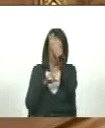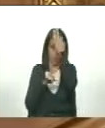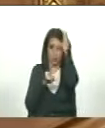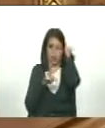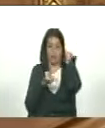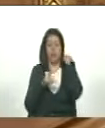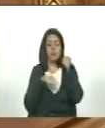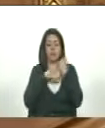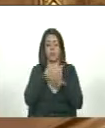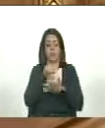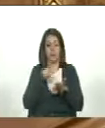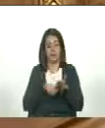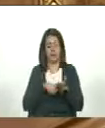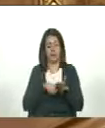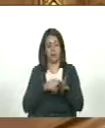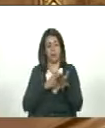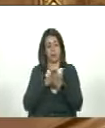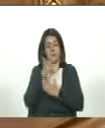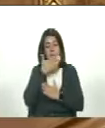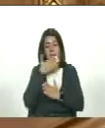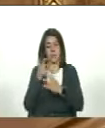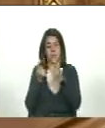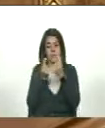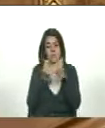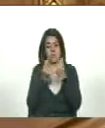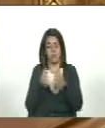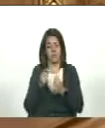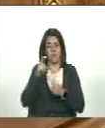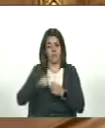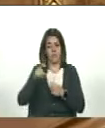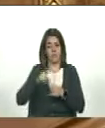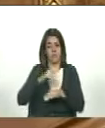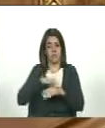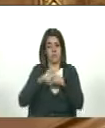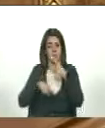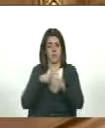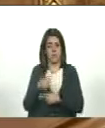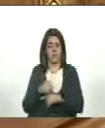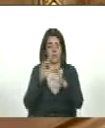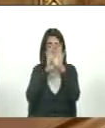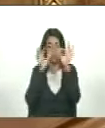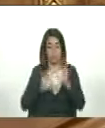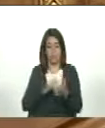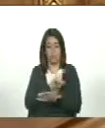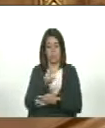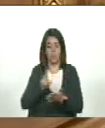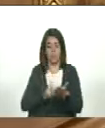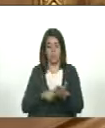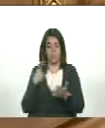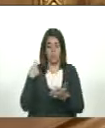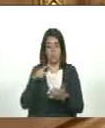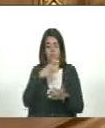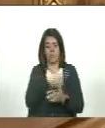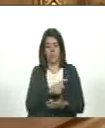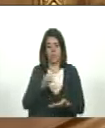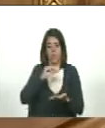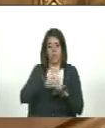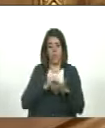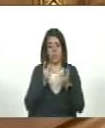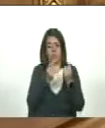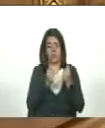complementaria que va a alimentar los recursos requeridos para que de manera definitiva tengamos el